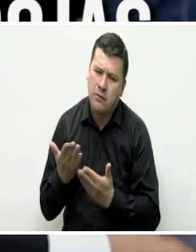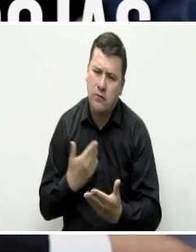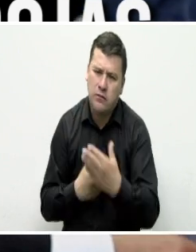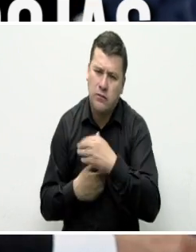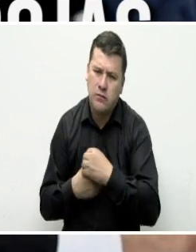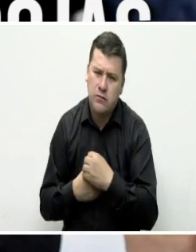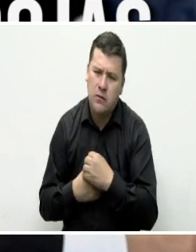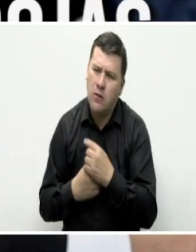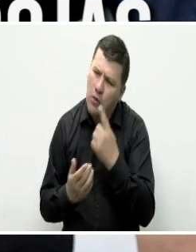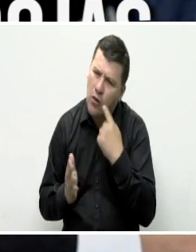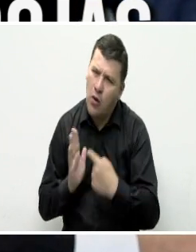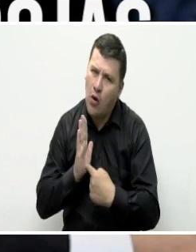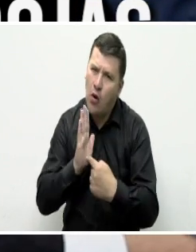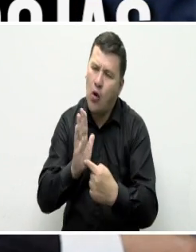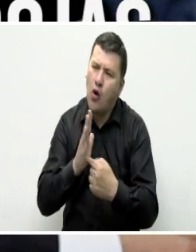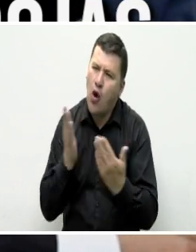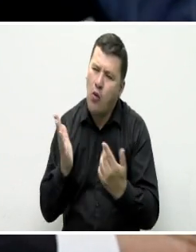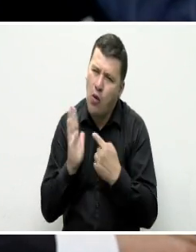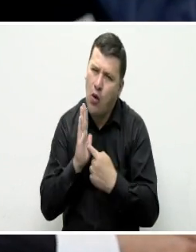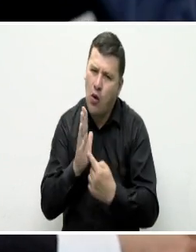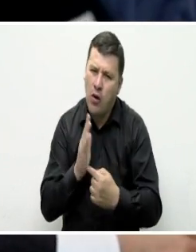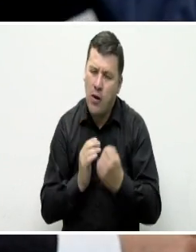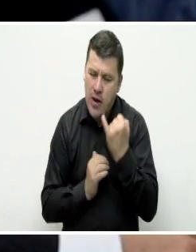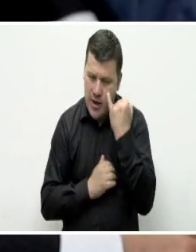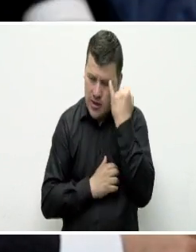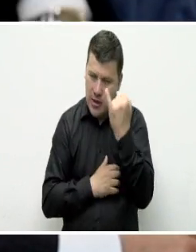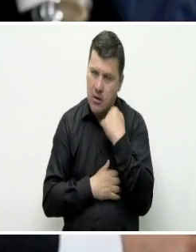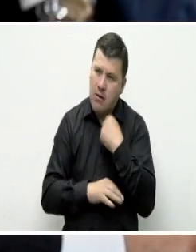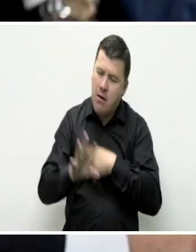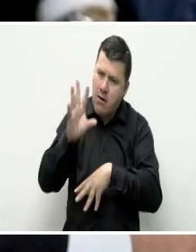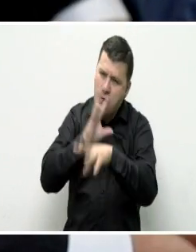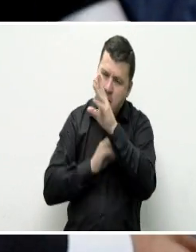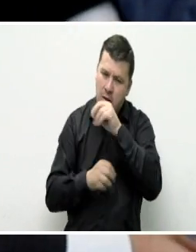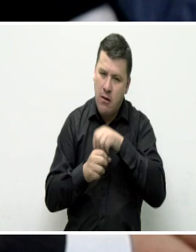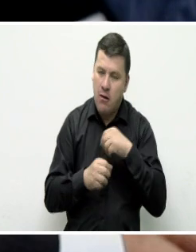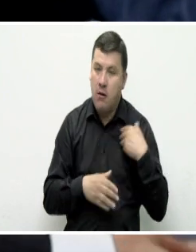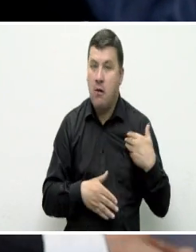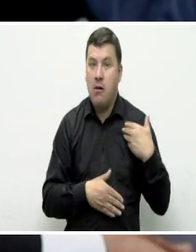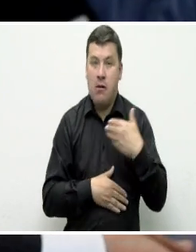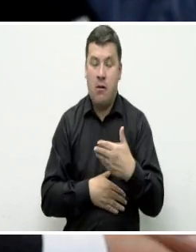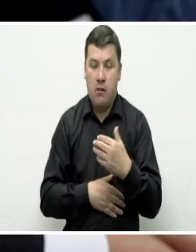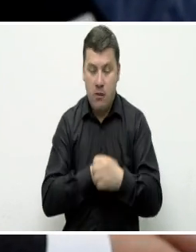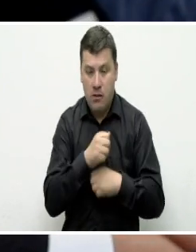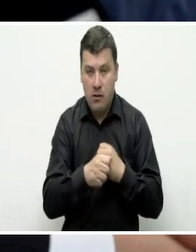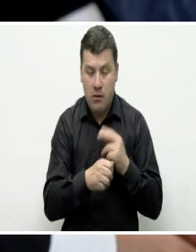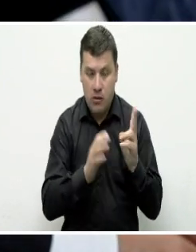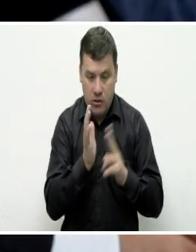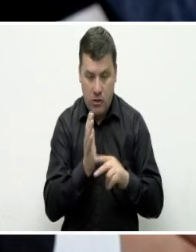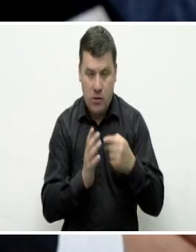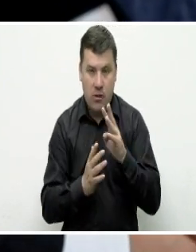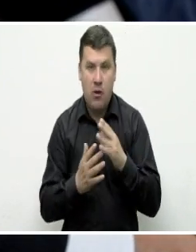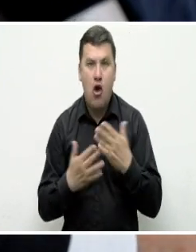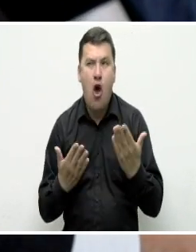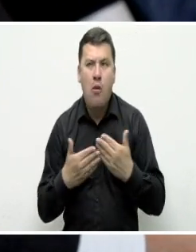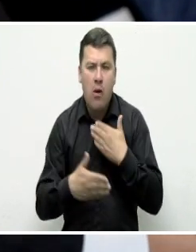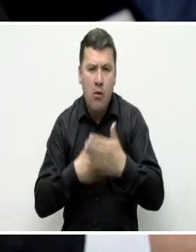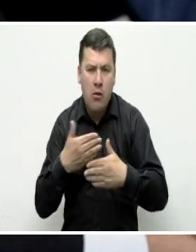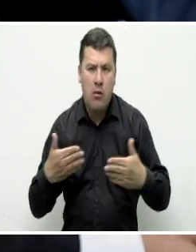algunas ilustraciones en eso, porque pues la idea es que de aquí al año entrante, las elecciones del 2019, no sabemos en qué